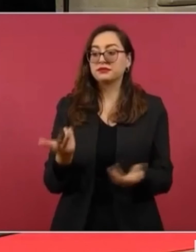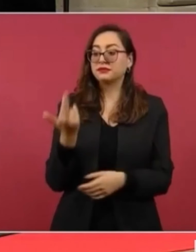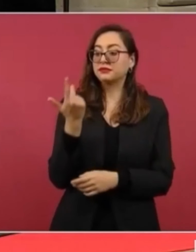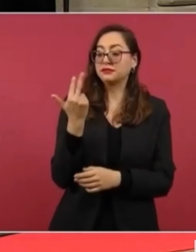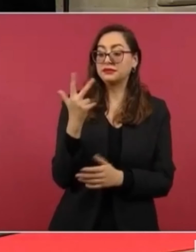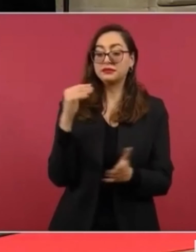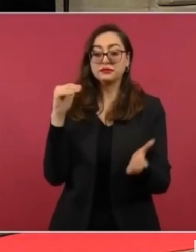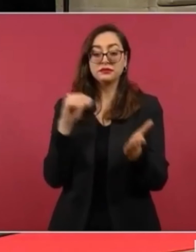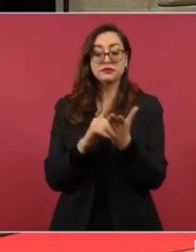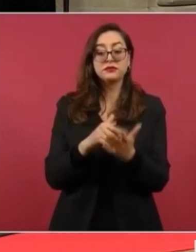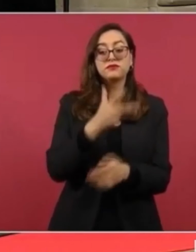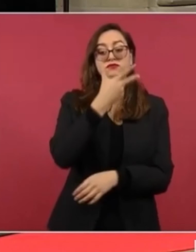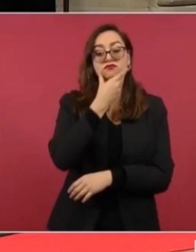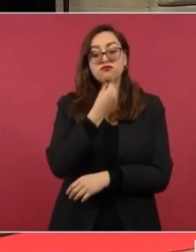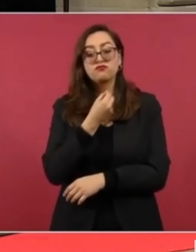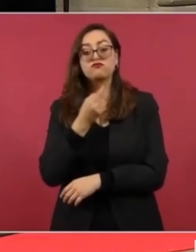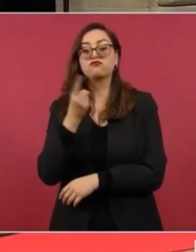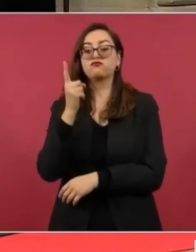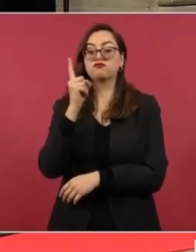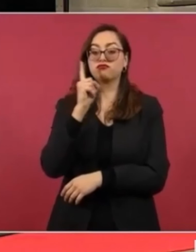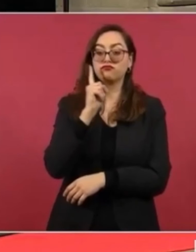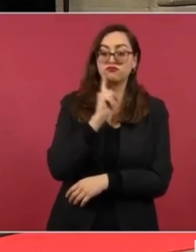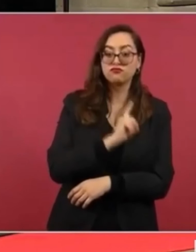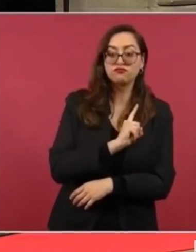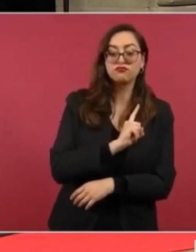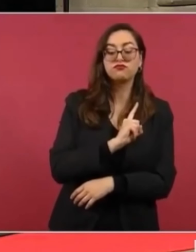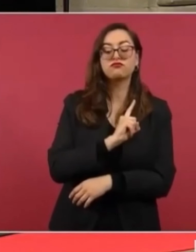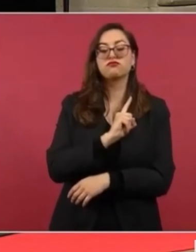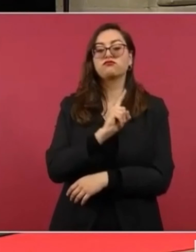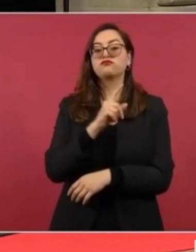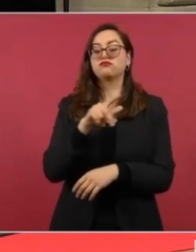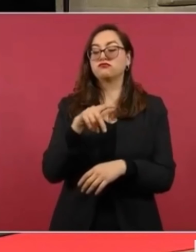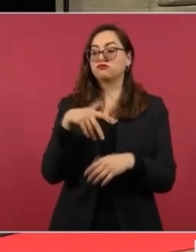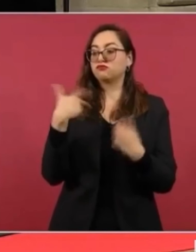mujeres, 25 mil mexicanos.